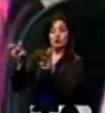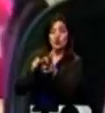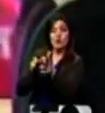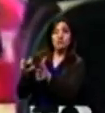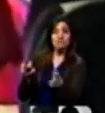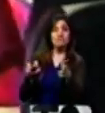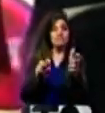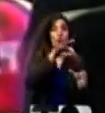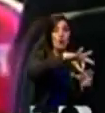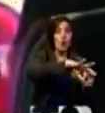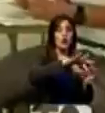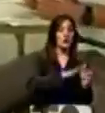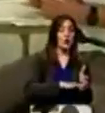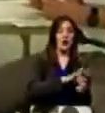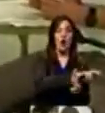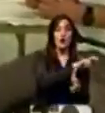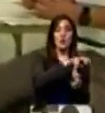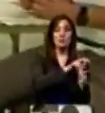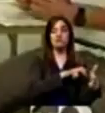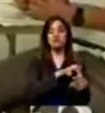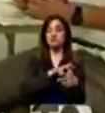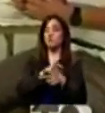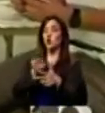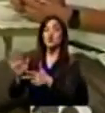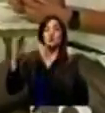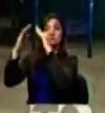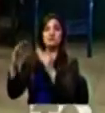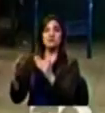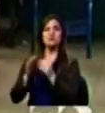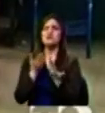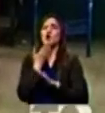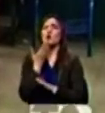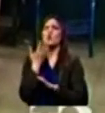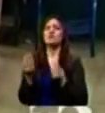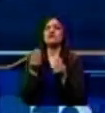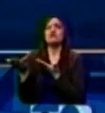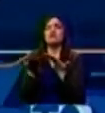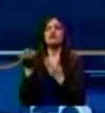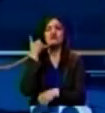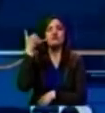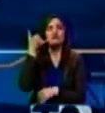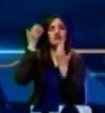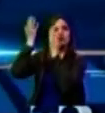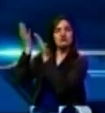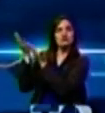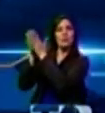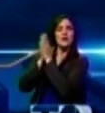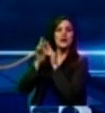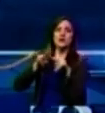el recinto y luego le retornará al domicilio. Para solicitar este servicio se puede llamar al call center